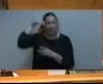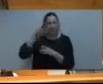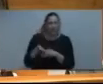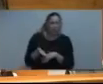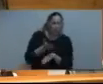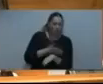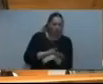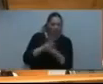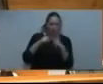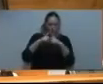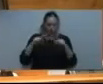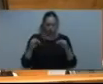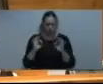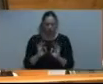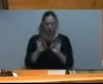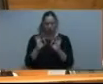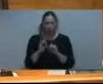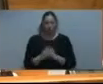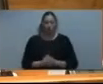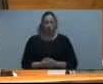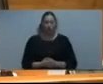por favor.